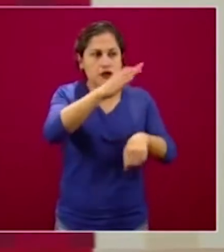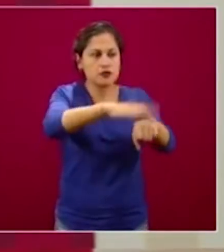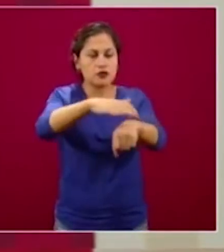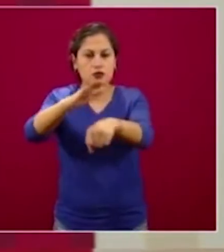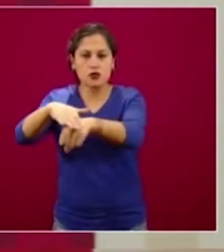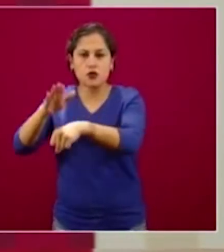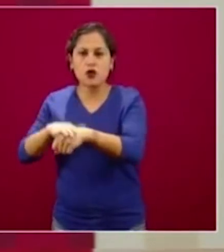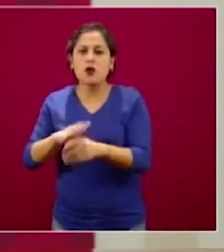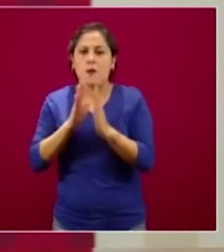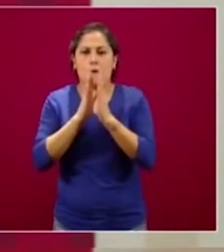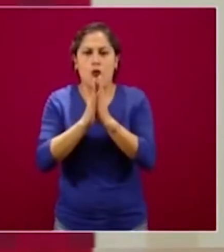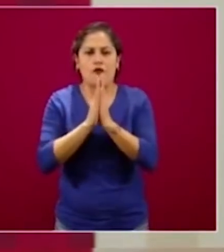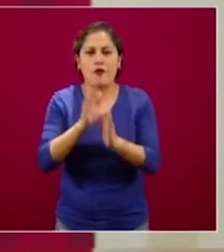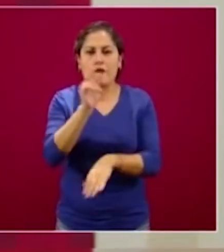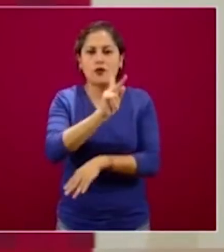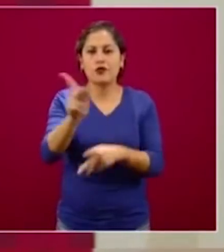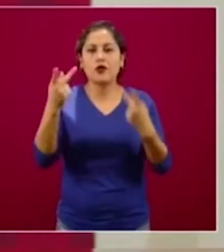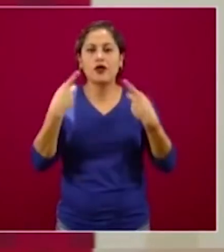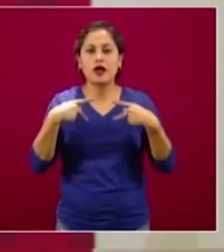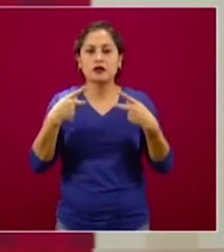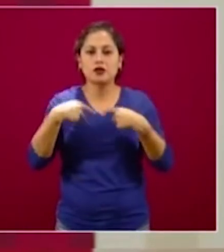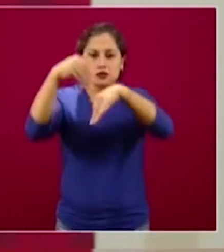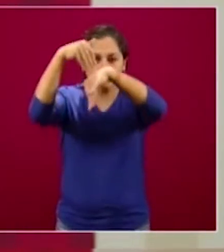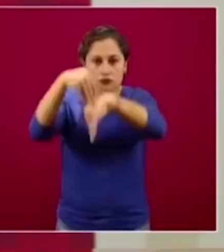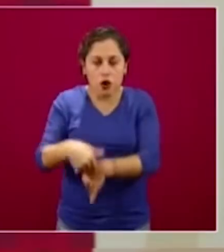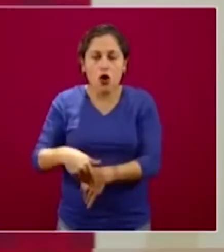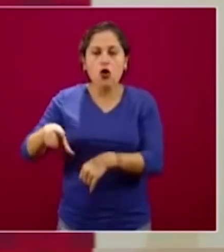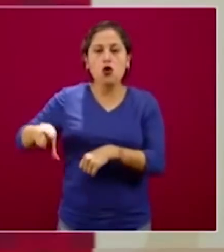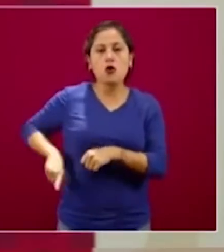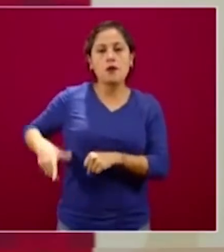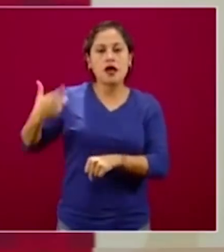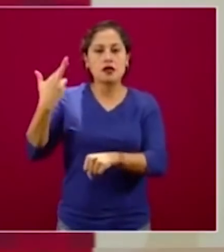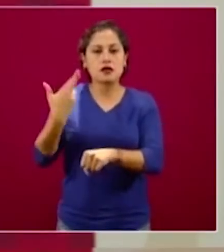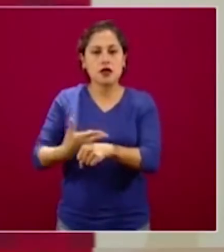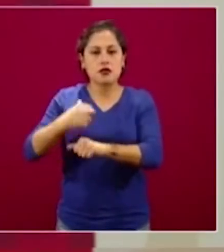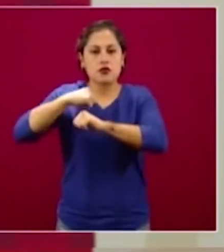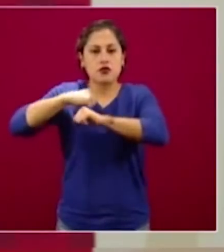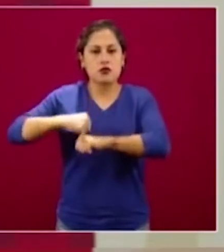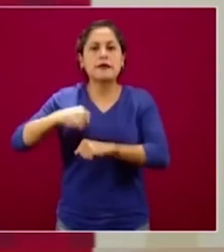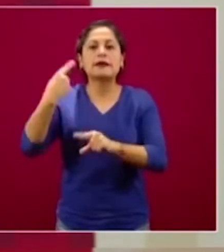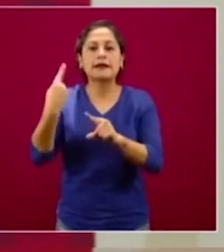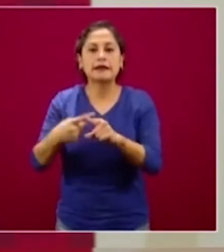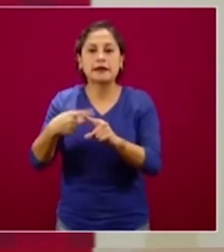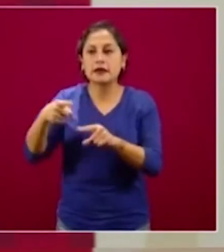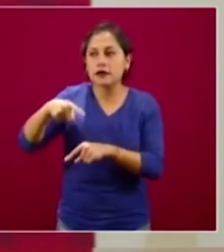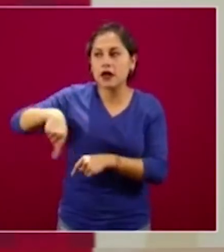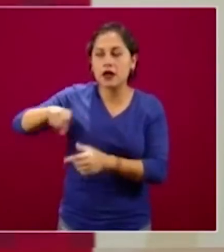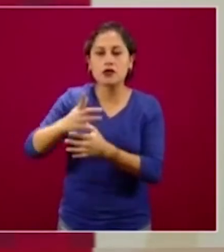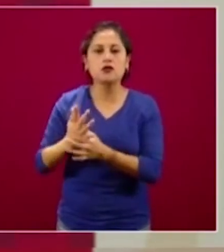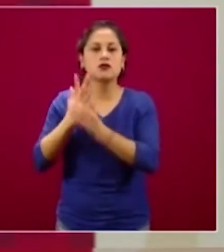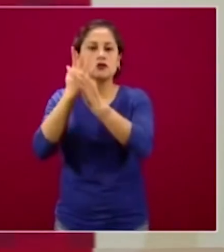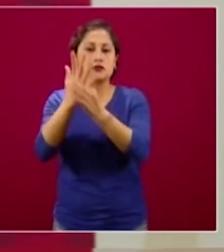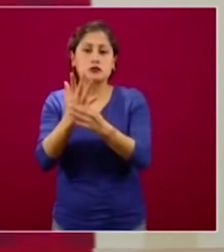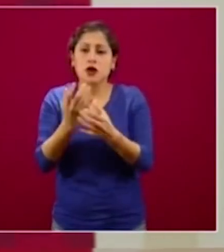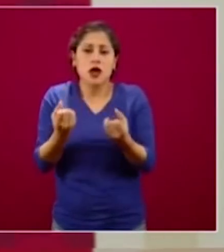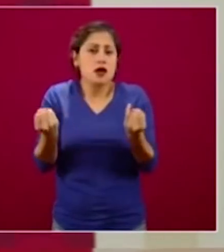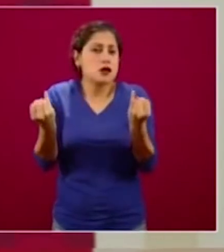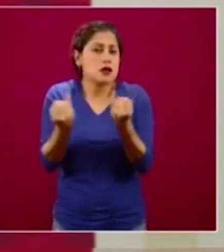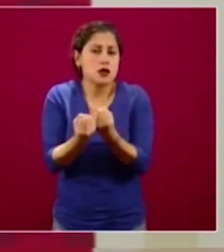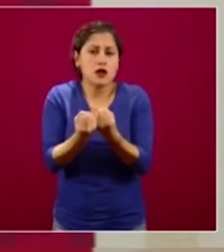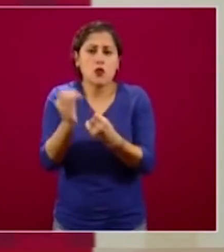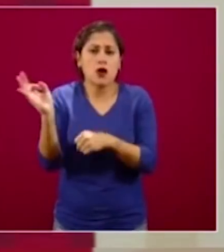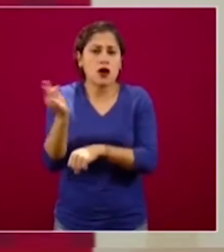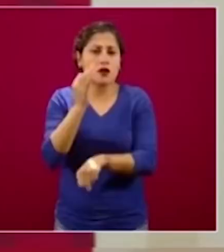las indicaciones de sus gobernadores y gobernadoras, que son las mismas indicaciones que nos interesan a toda la población